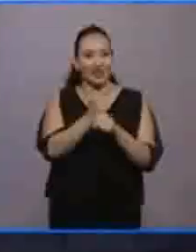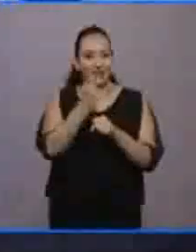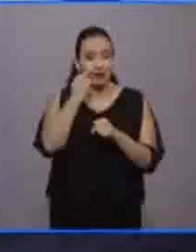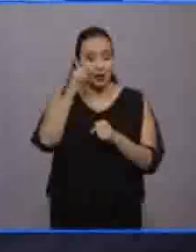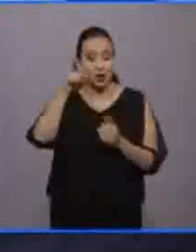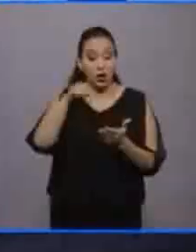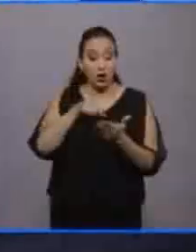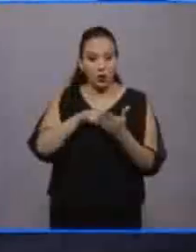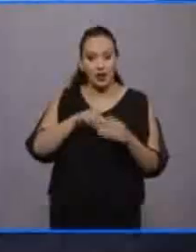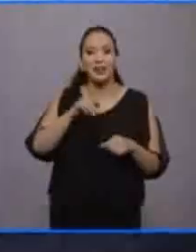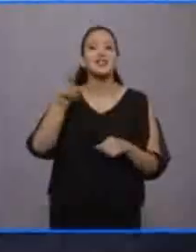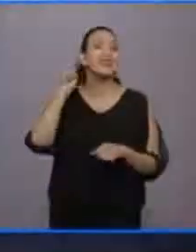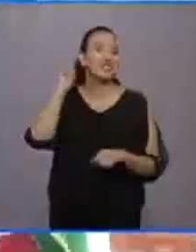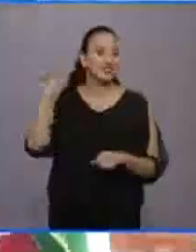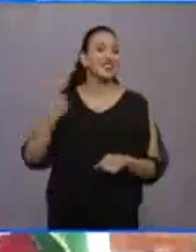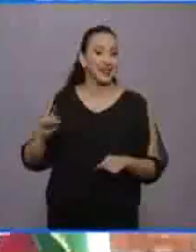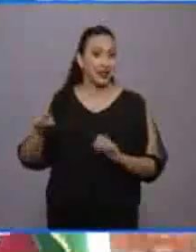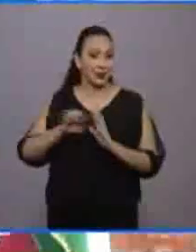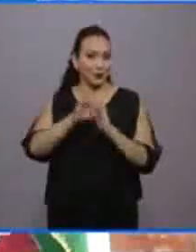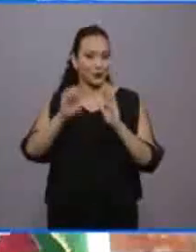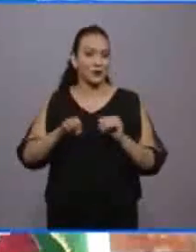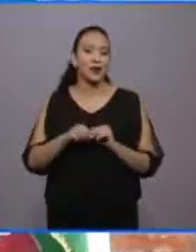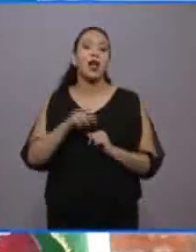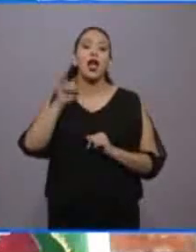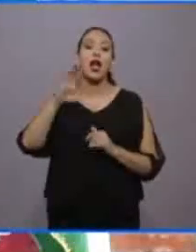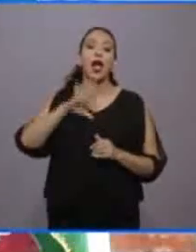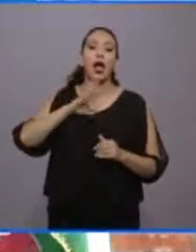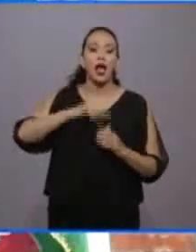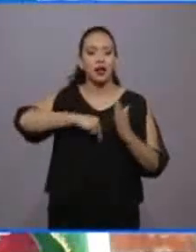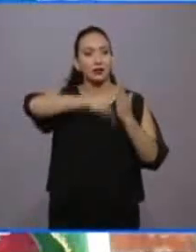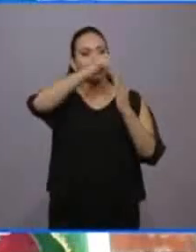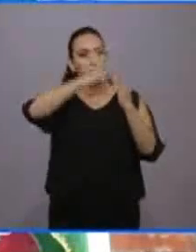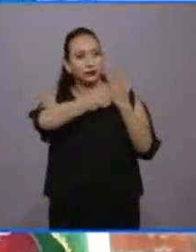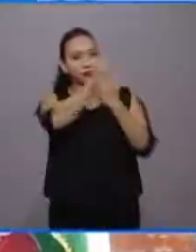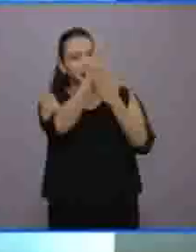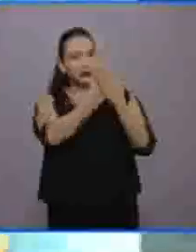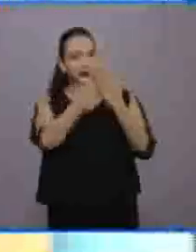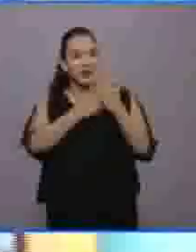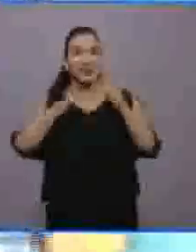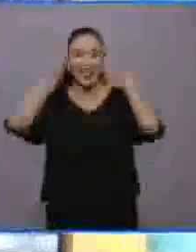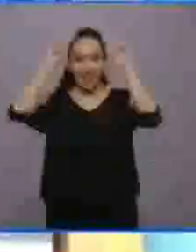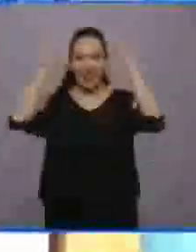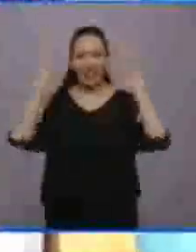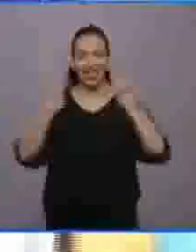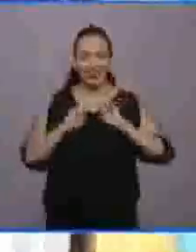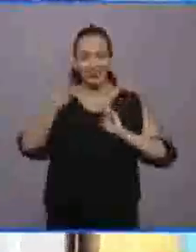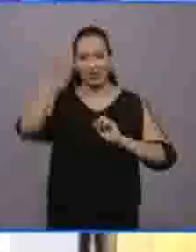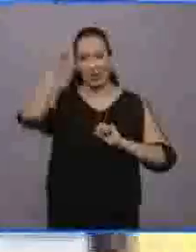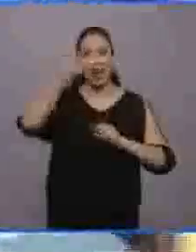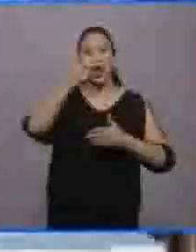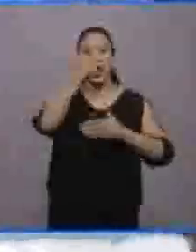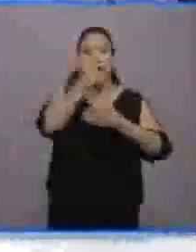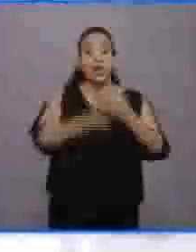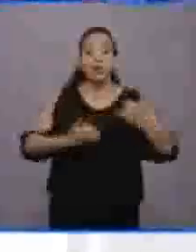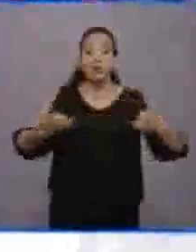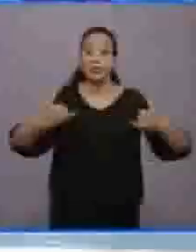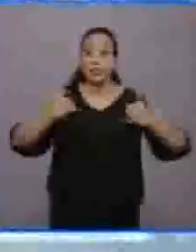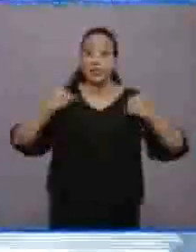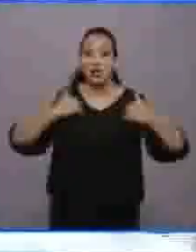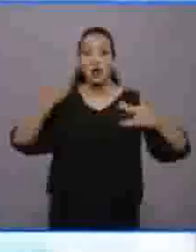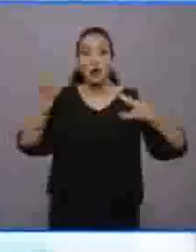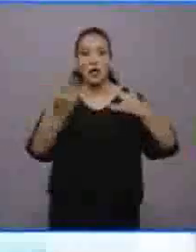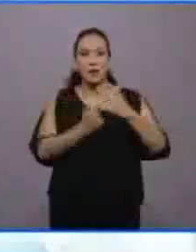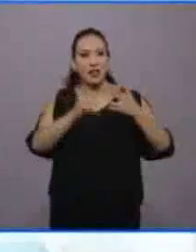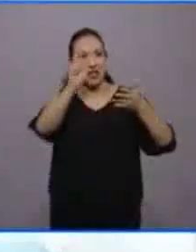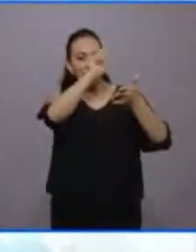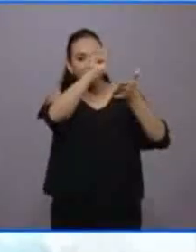zona conurbada de Zacatecas, los diferentes memoriales con imágenes de la Virgen contienen listas de nombres de jóvenes que han sido